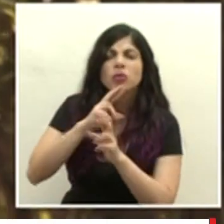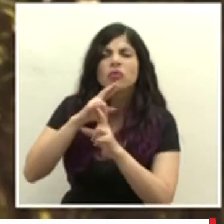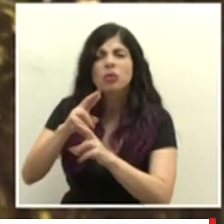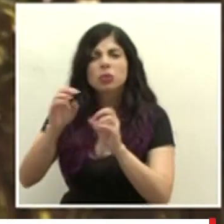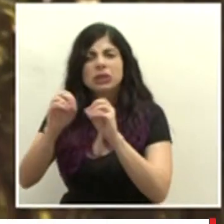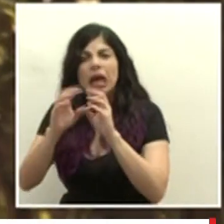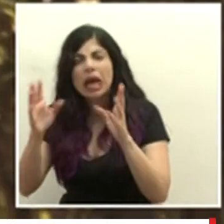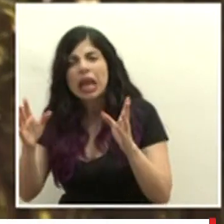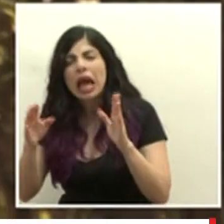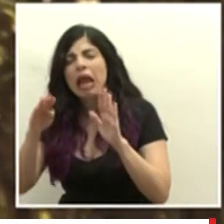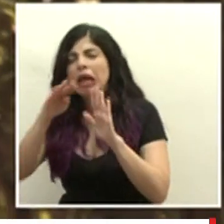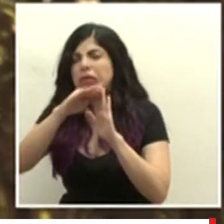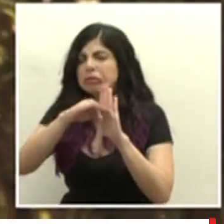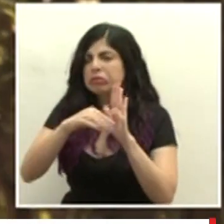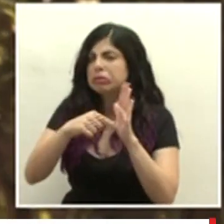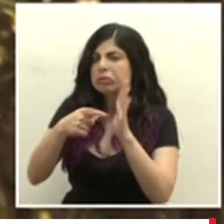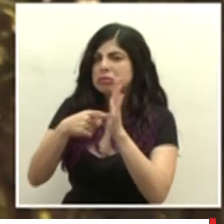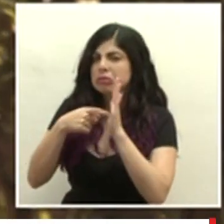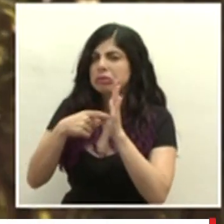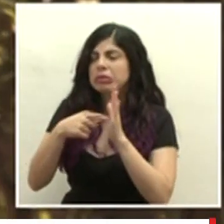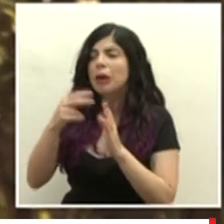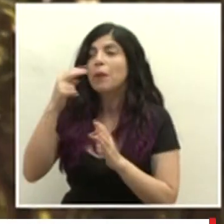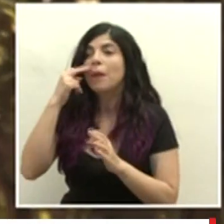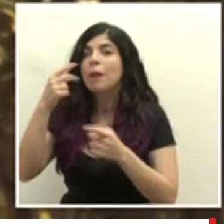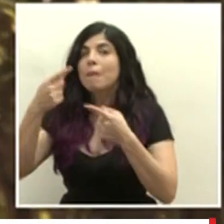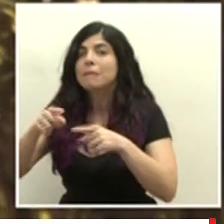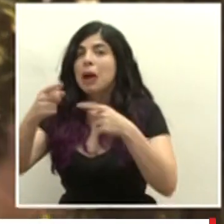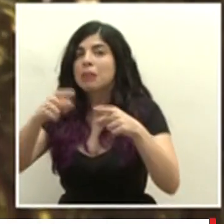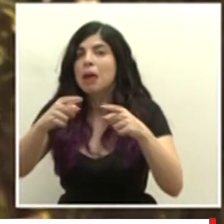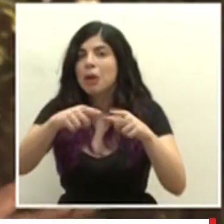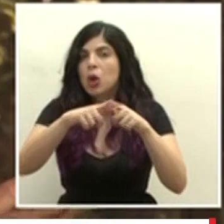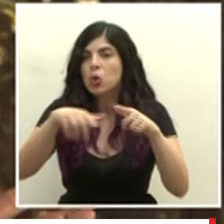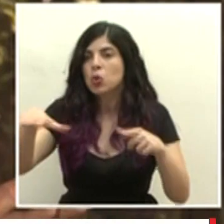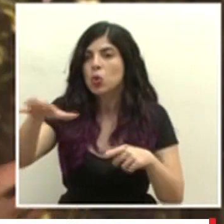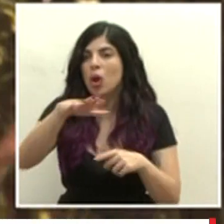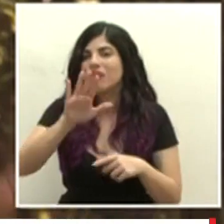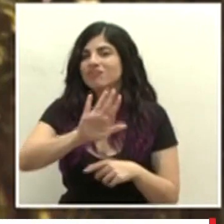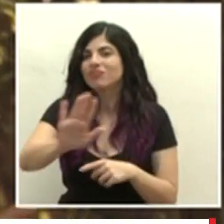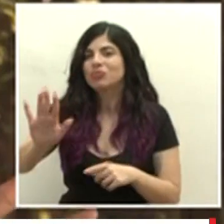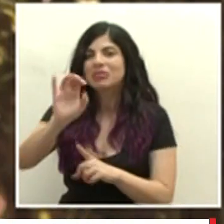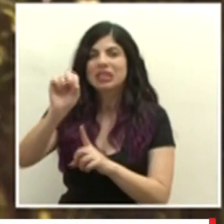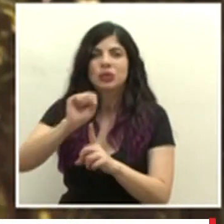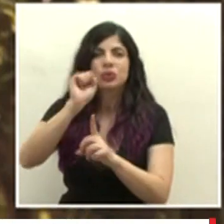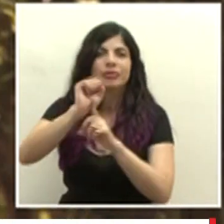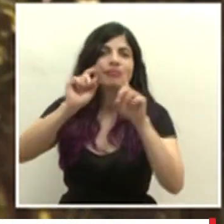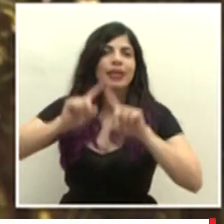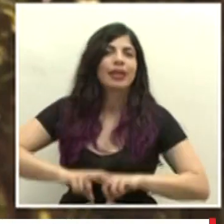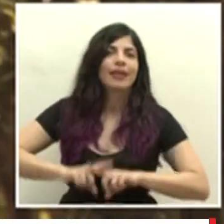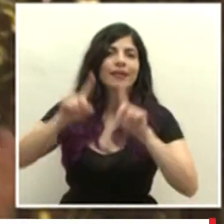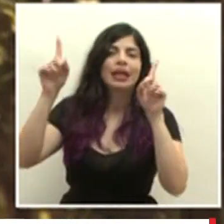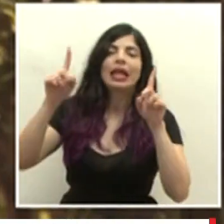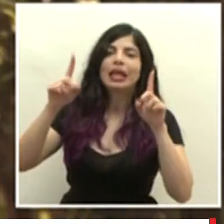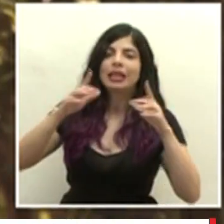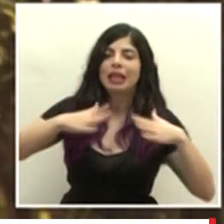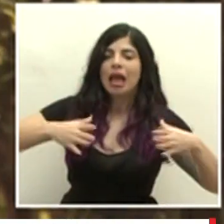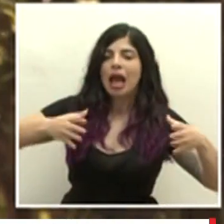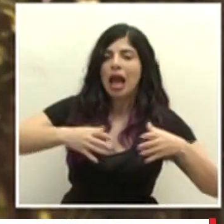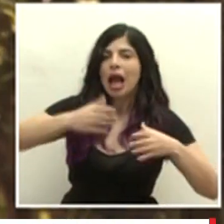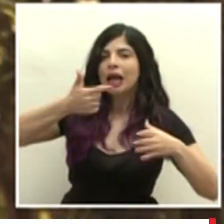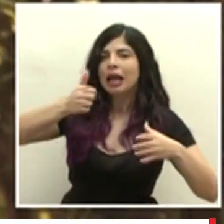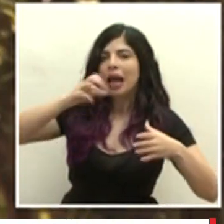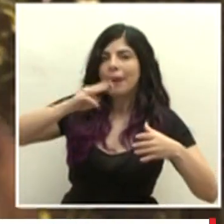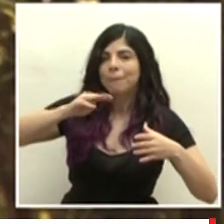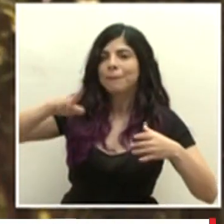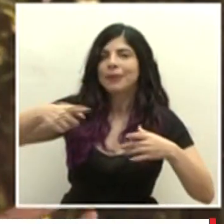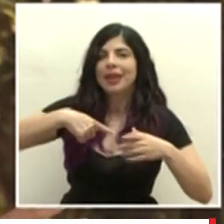rápidas en vista de lo que está pasando en estos sectores, que claramente tienen una realidad muy diferente a la del GAM y